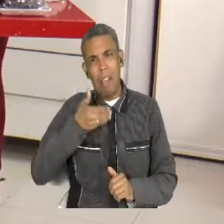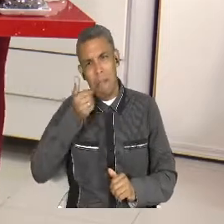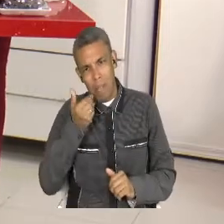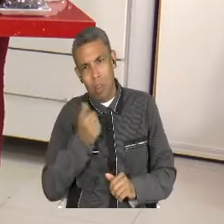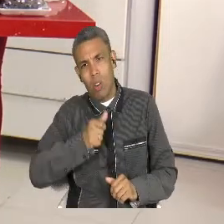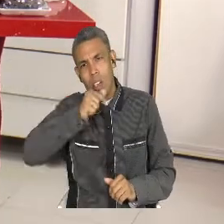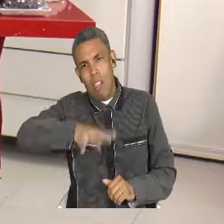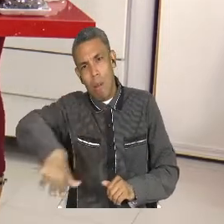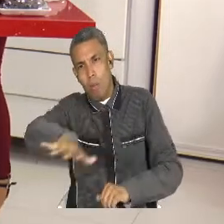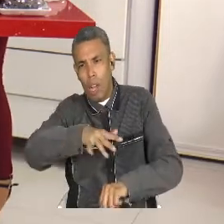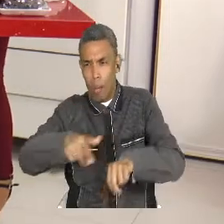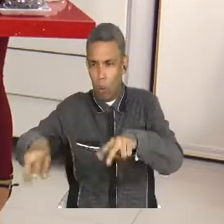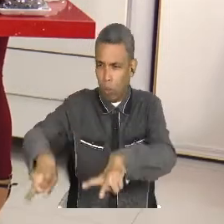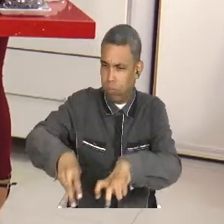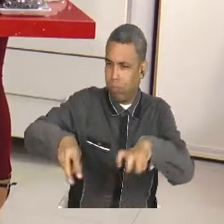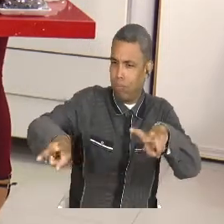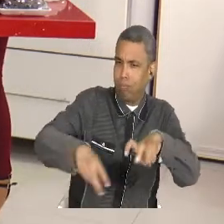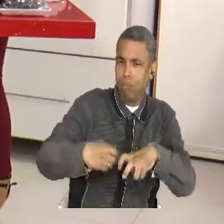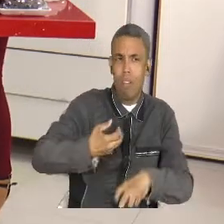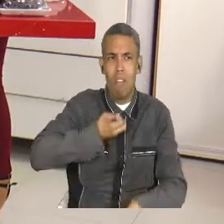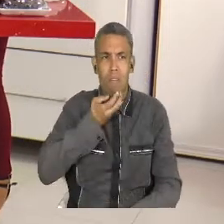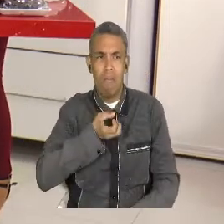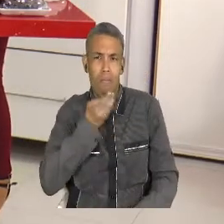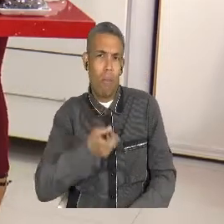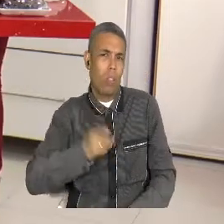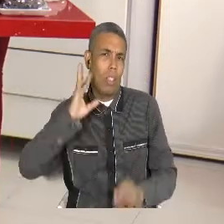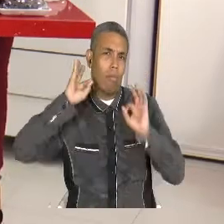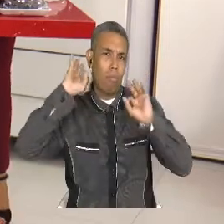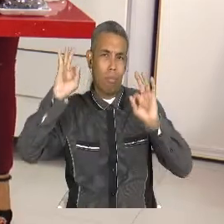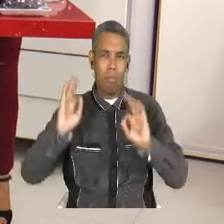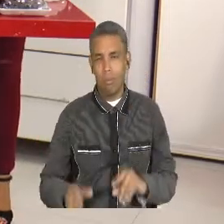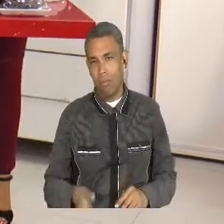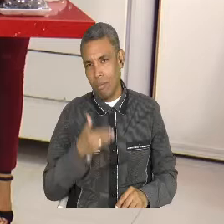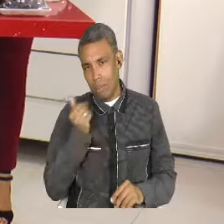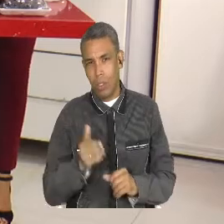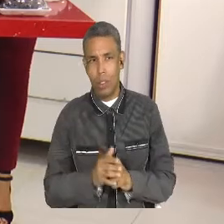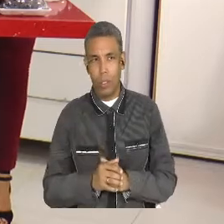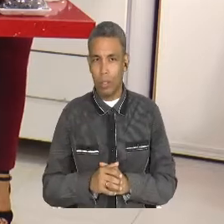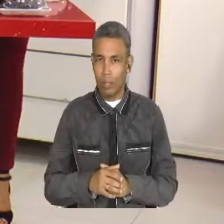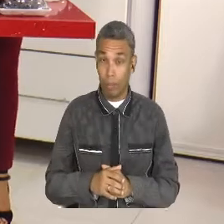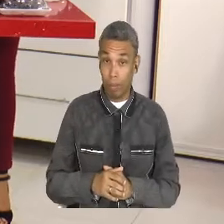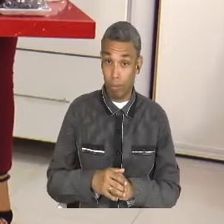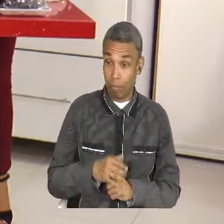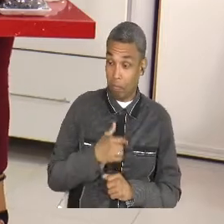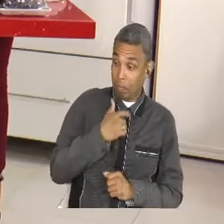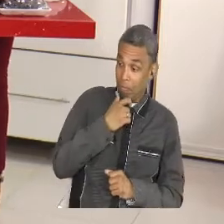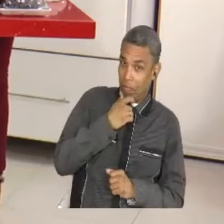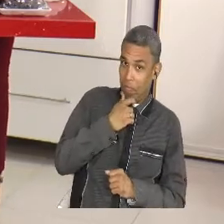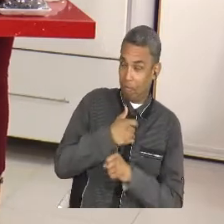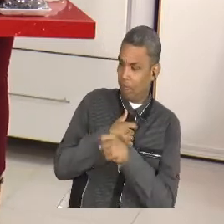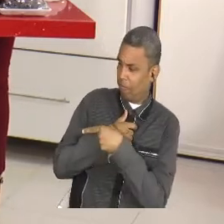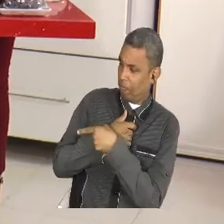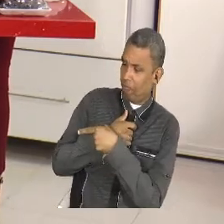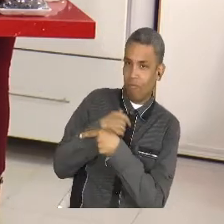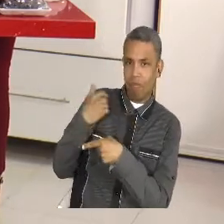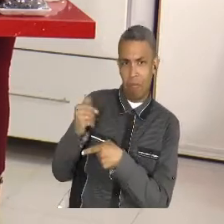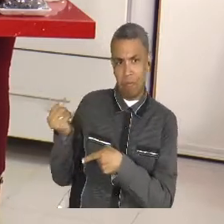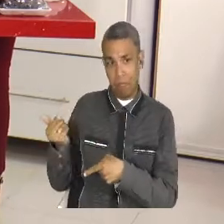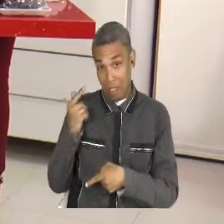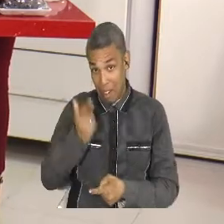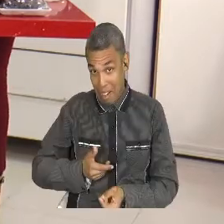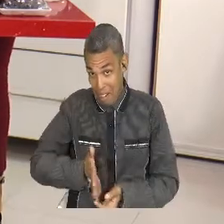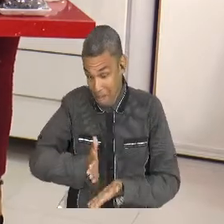Sí, esa fruta sí es la más saludable. Oiga, pero don Olivardo nos salió todo un experto aquí en la cocina, en el corte y la